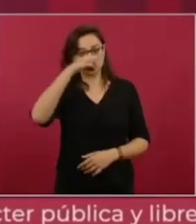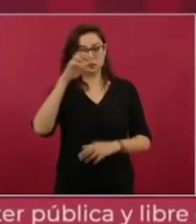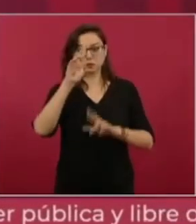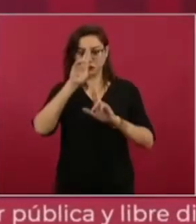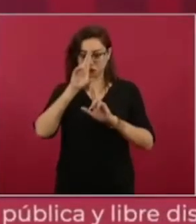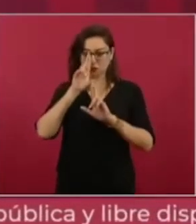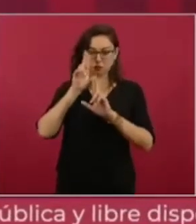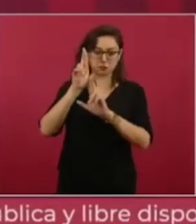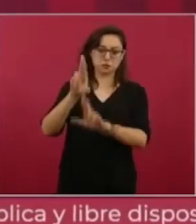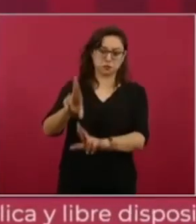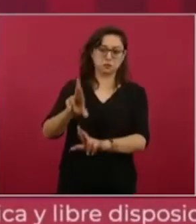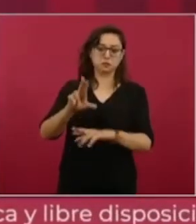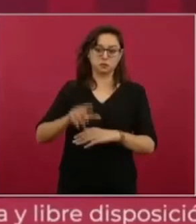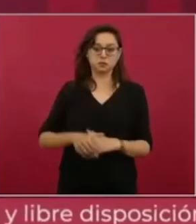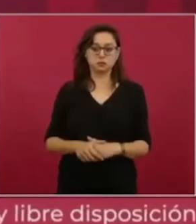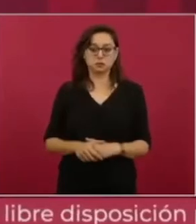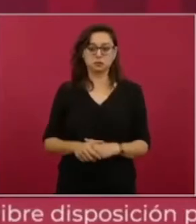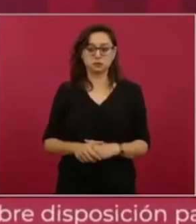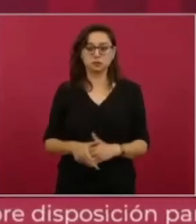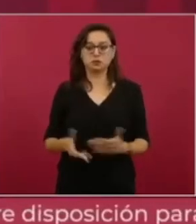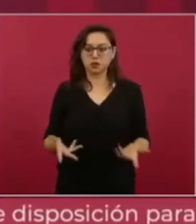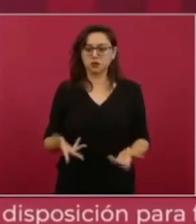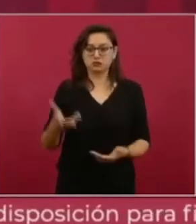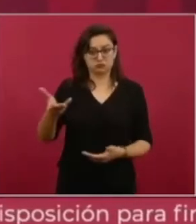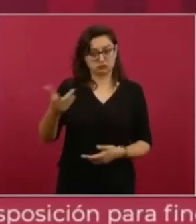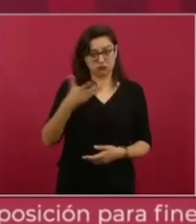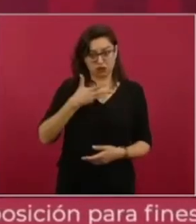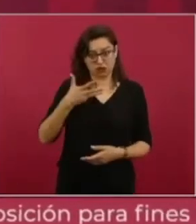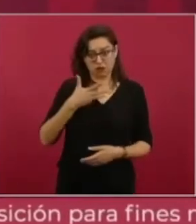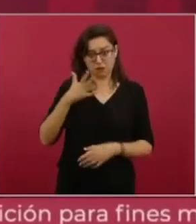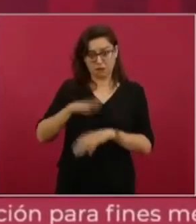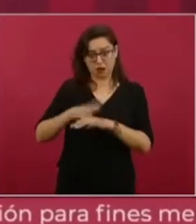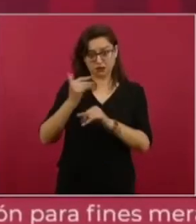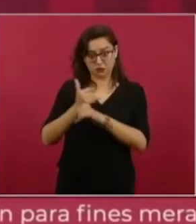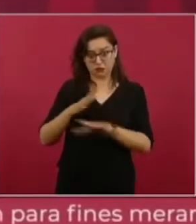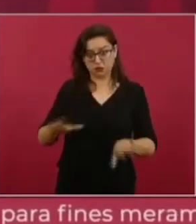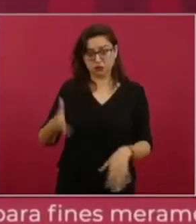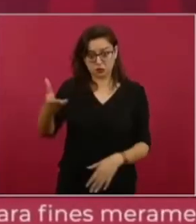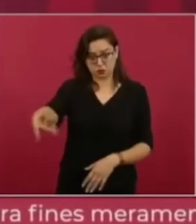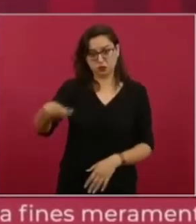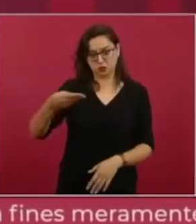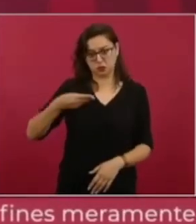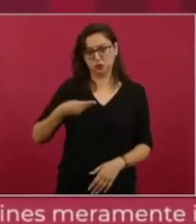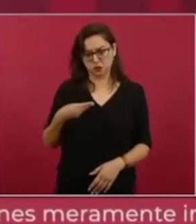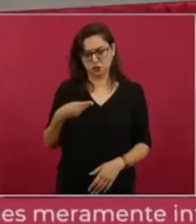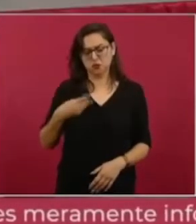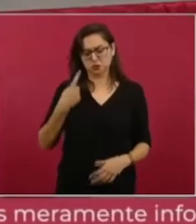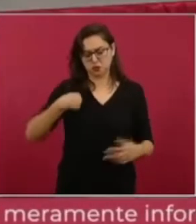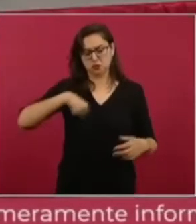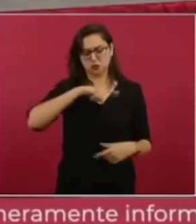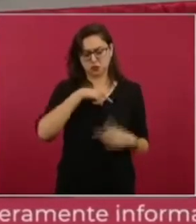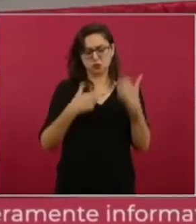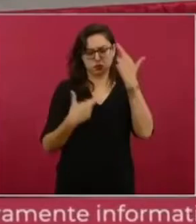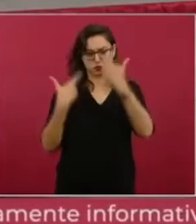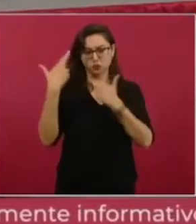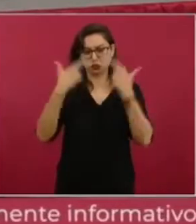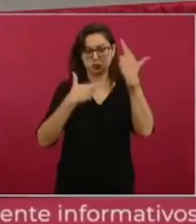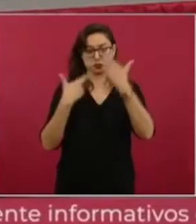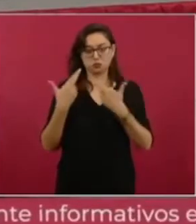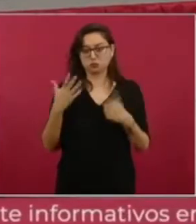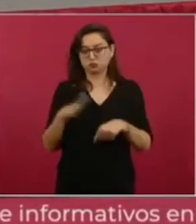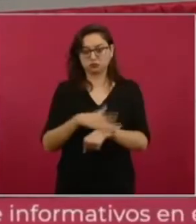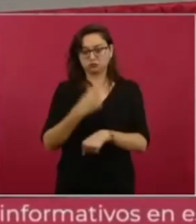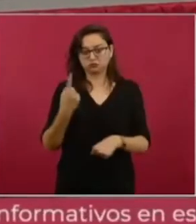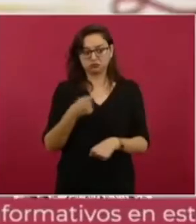yo en continuación que nos las haga llegar para poderlos, desde luego, también tomar en cuenta, puesto que ha tenido